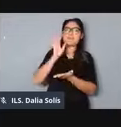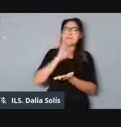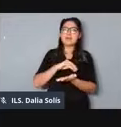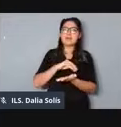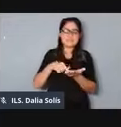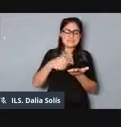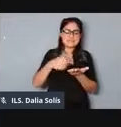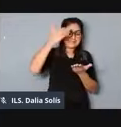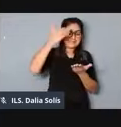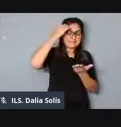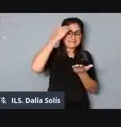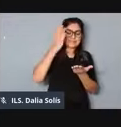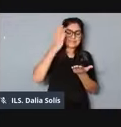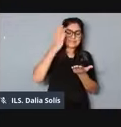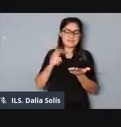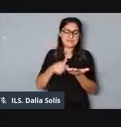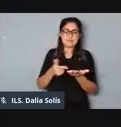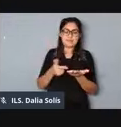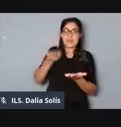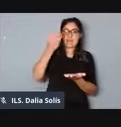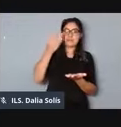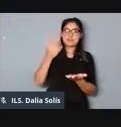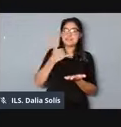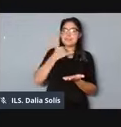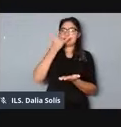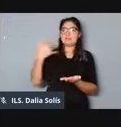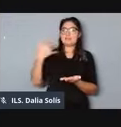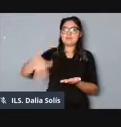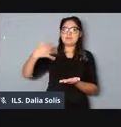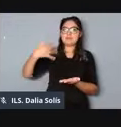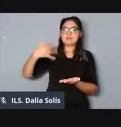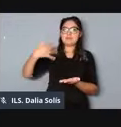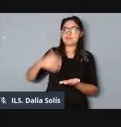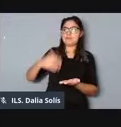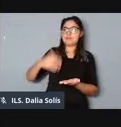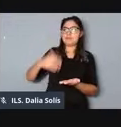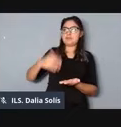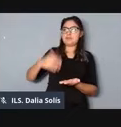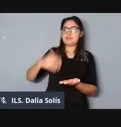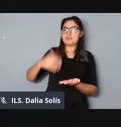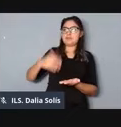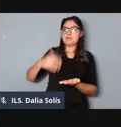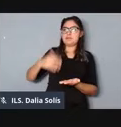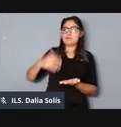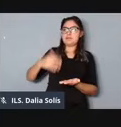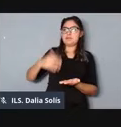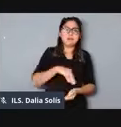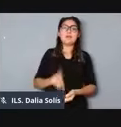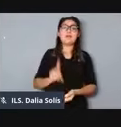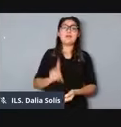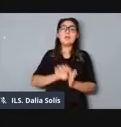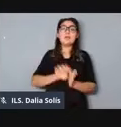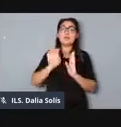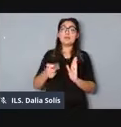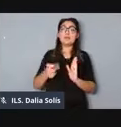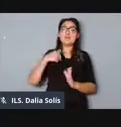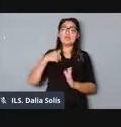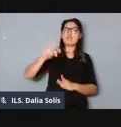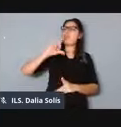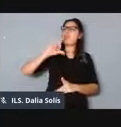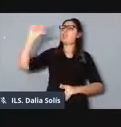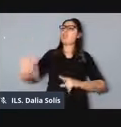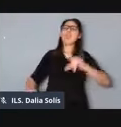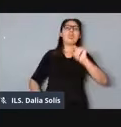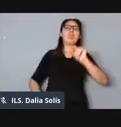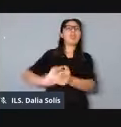alguien más. Pero no me siento mal humillando o sobajando o discriminando a alguien o